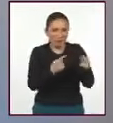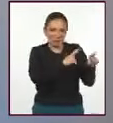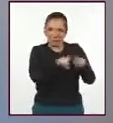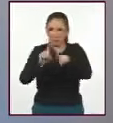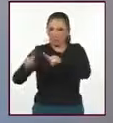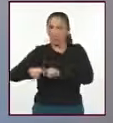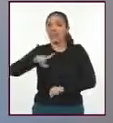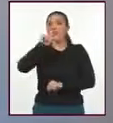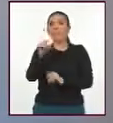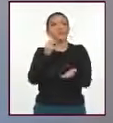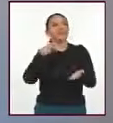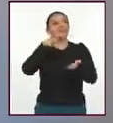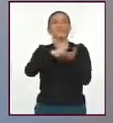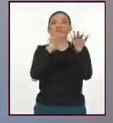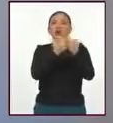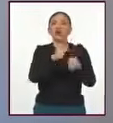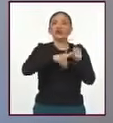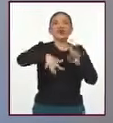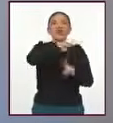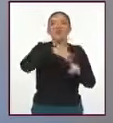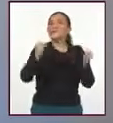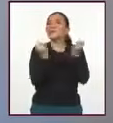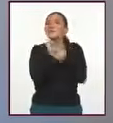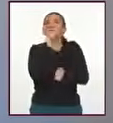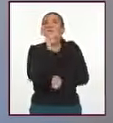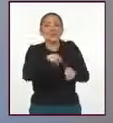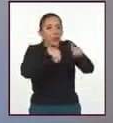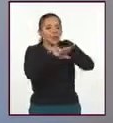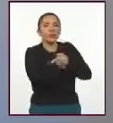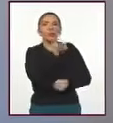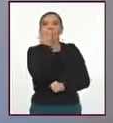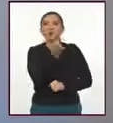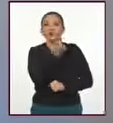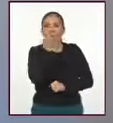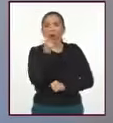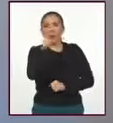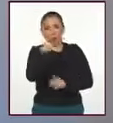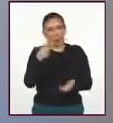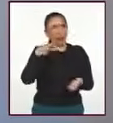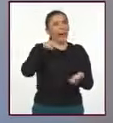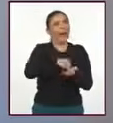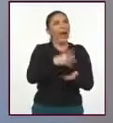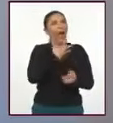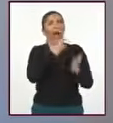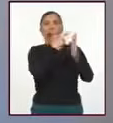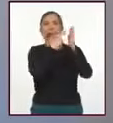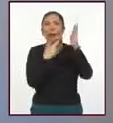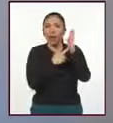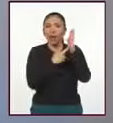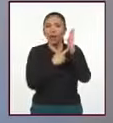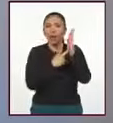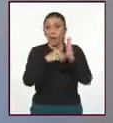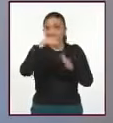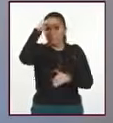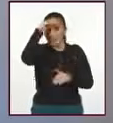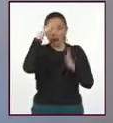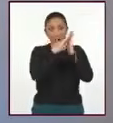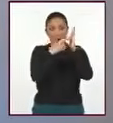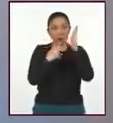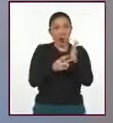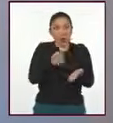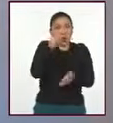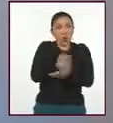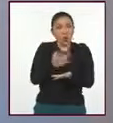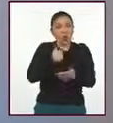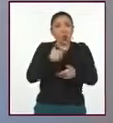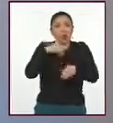sociedad. En la escuela es lo mismo, uno va a acatar ciertas reglas y no es como el acatar reglas solamente por acatar